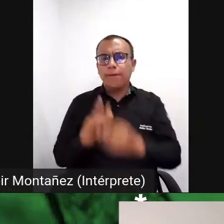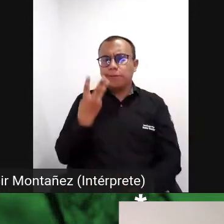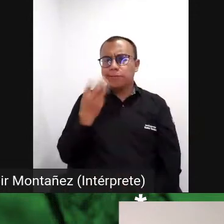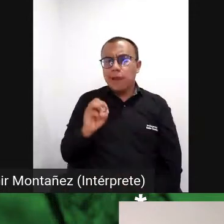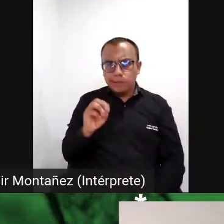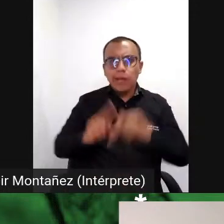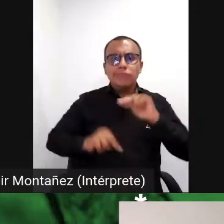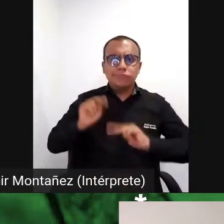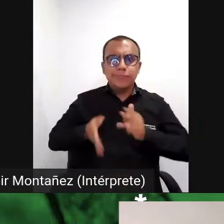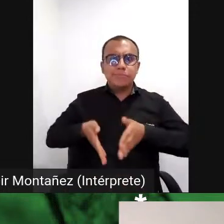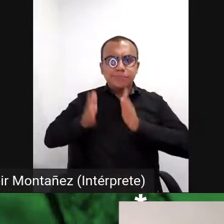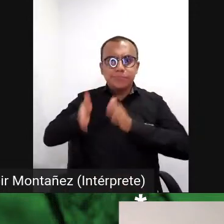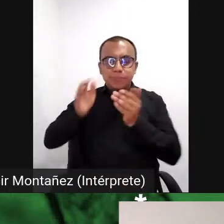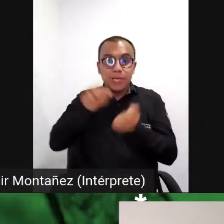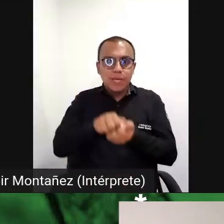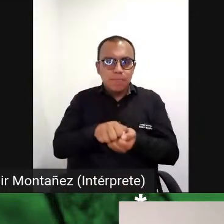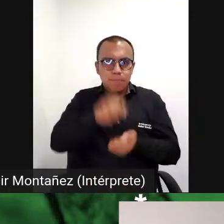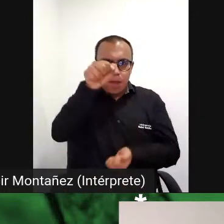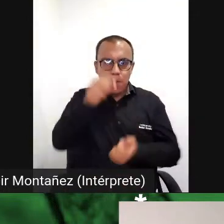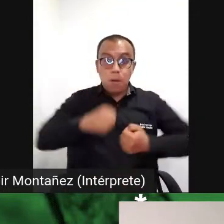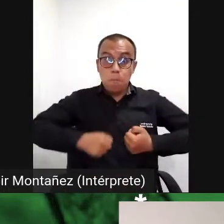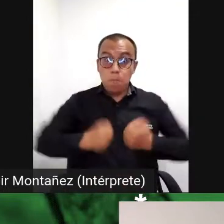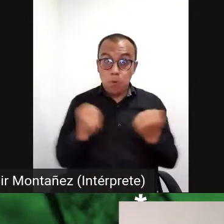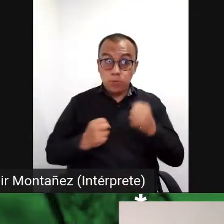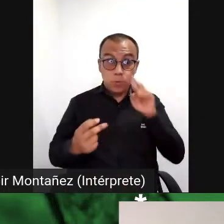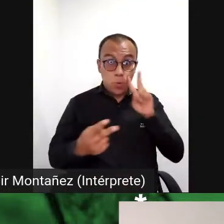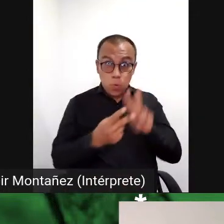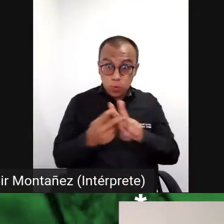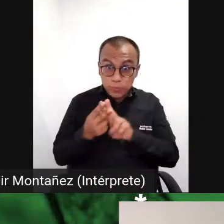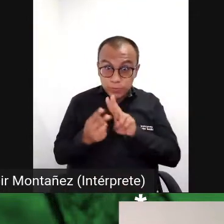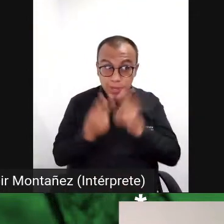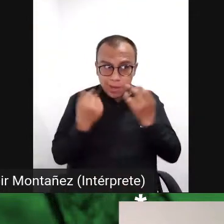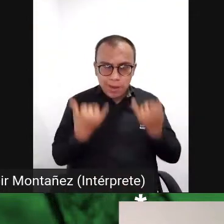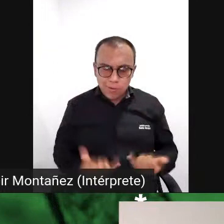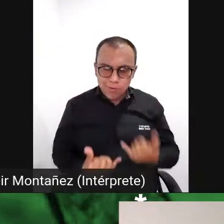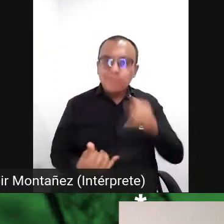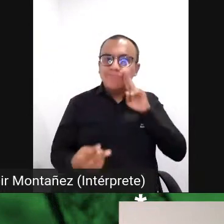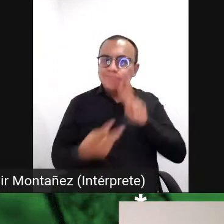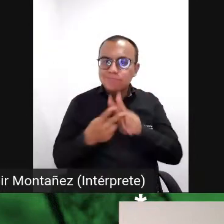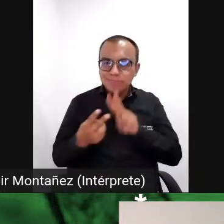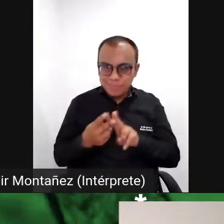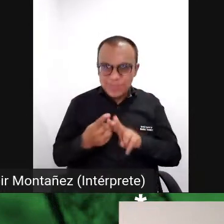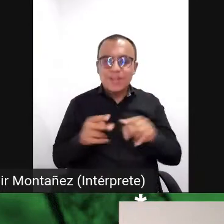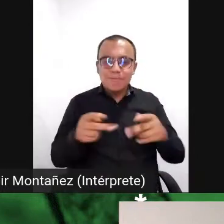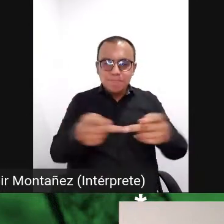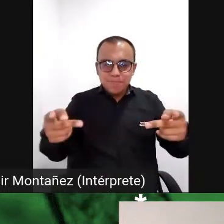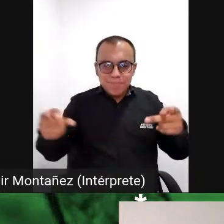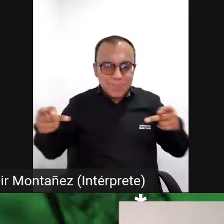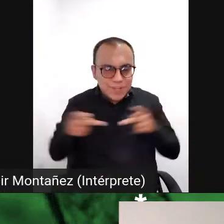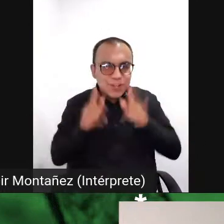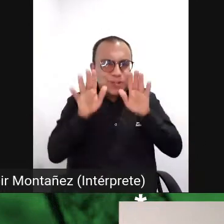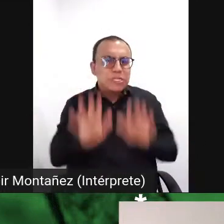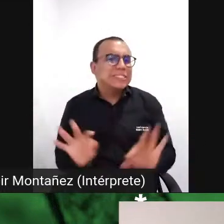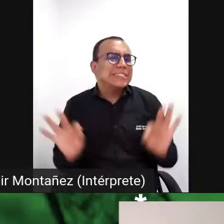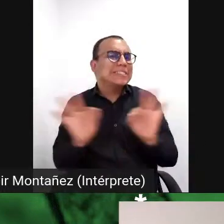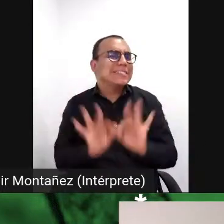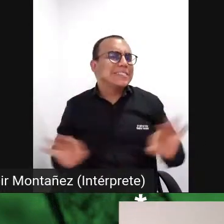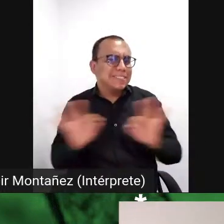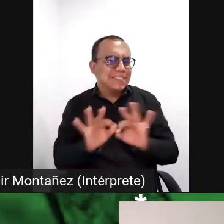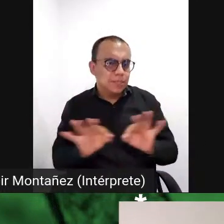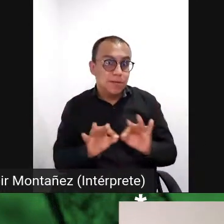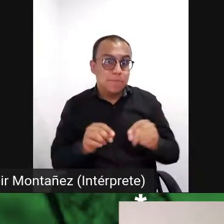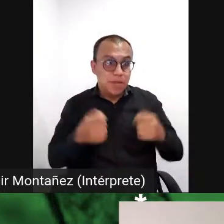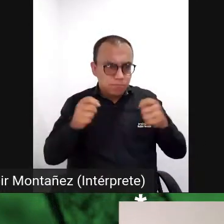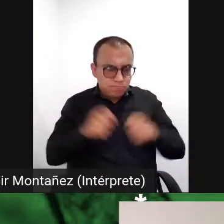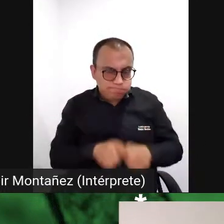Eso se ve en los mapas. O sea, Bogotá, lo que nosotros conocemos, que se conoce como el perímetro urbano, es un pedacito de este gran